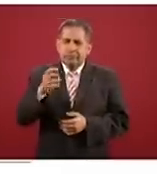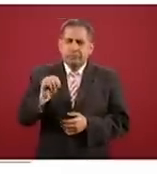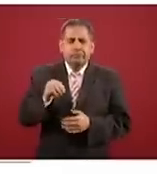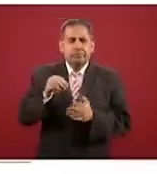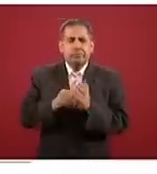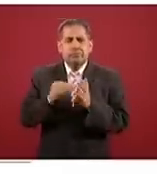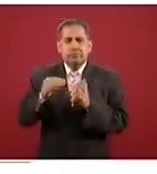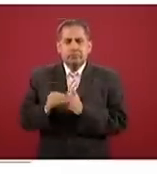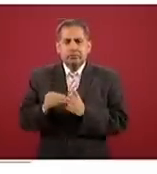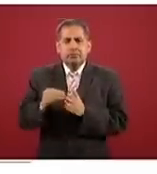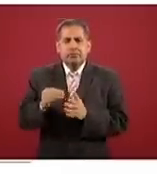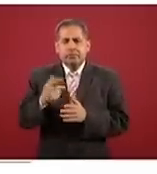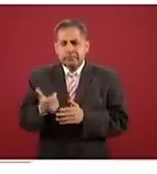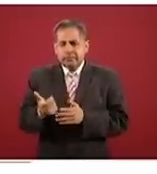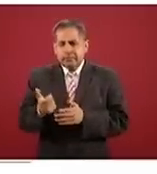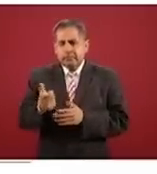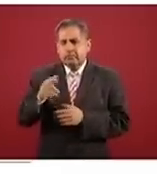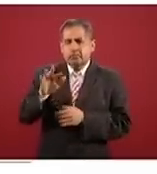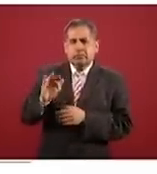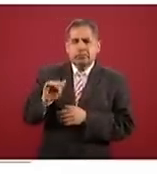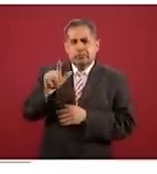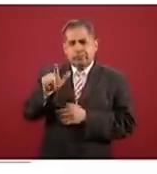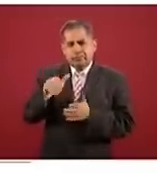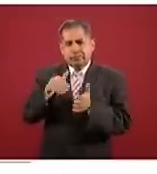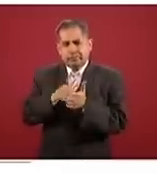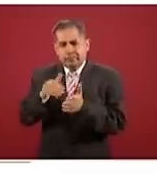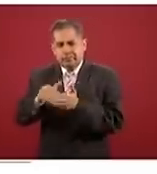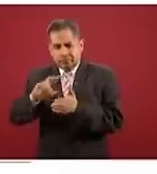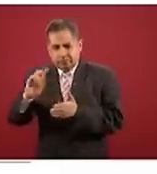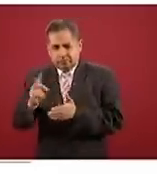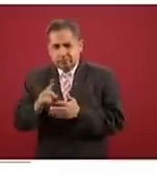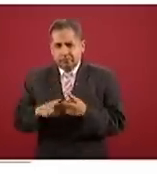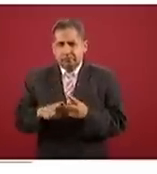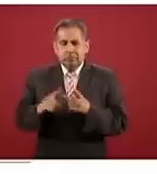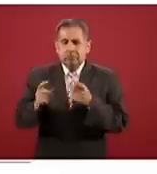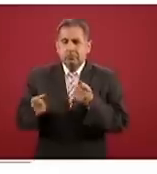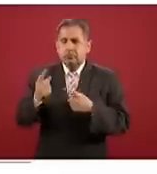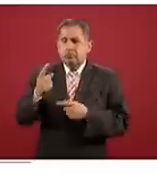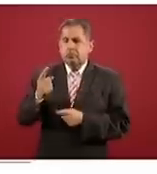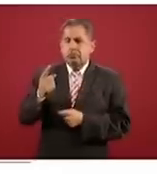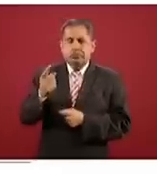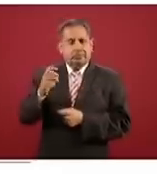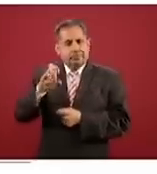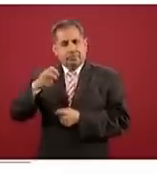5,329 millones de pesos, 47 millones de dólares y unos cuantos euros.